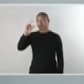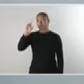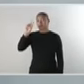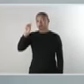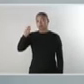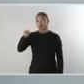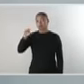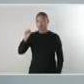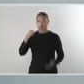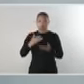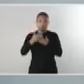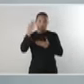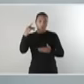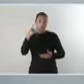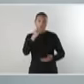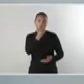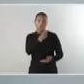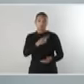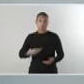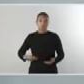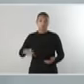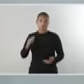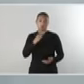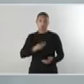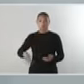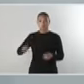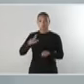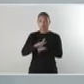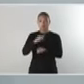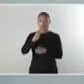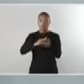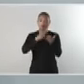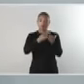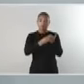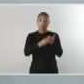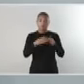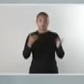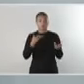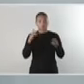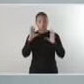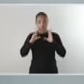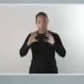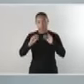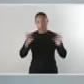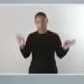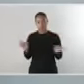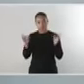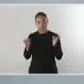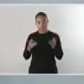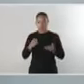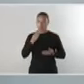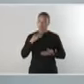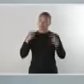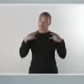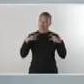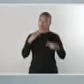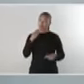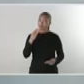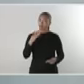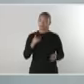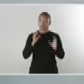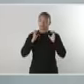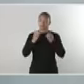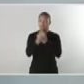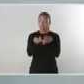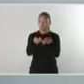un alcalde de Matamoros uno de los mejores alcaldes de la historia de Matamoros y me formó y me enseñó a ser un hombre de bien me educó y me dijo que la manera